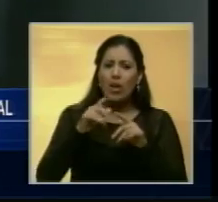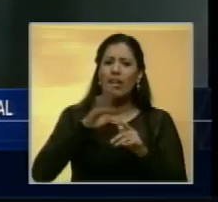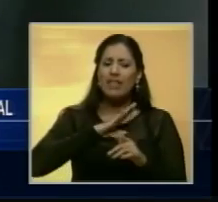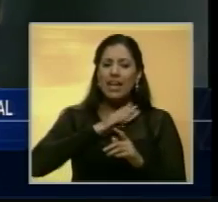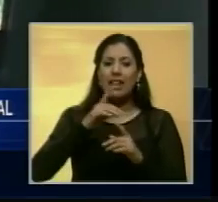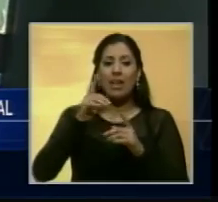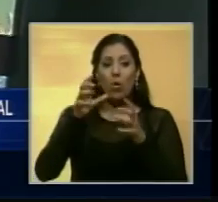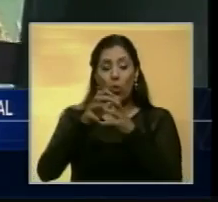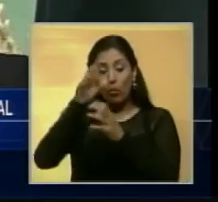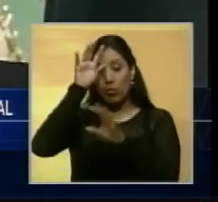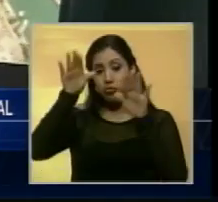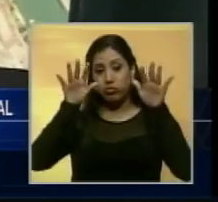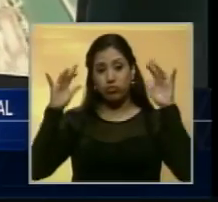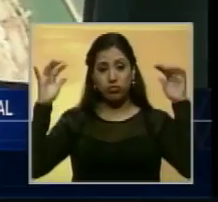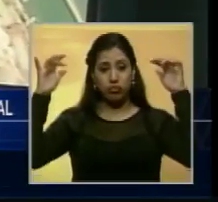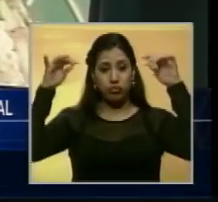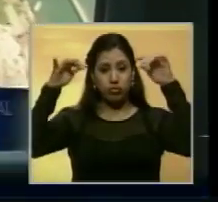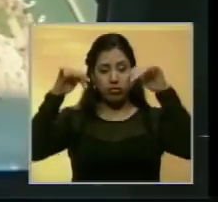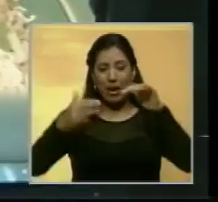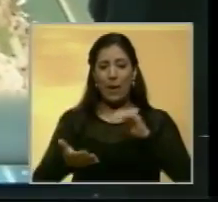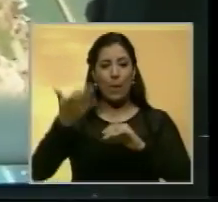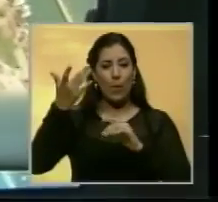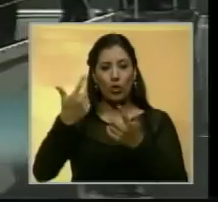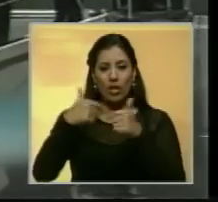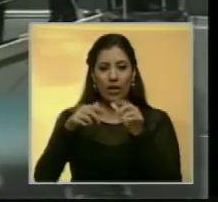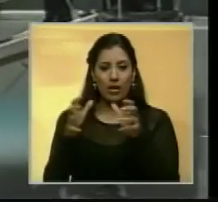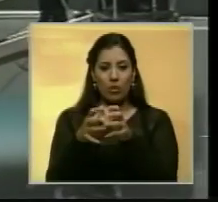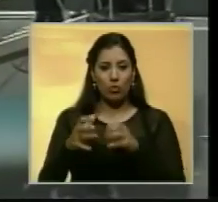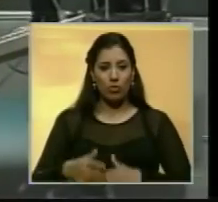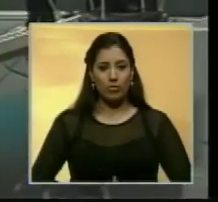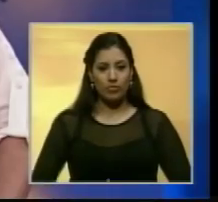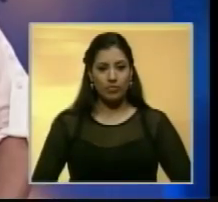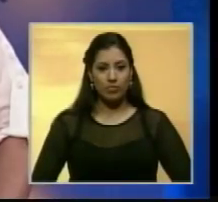distintas latitudes se movilizan para tan importante reunión.